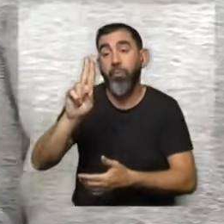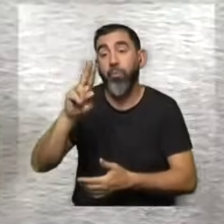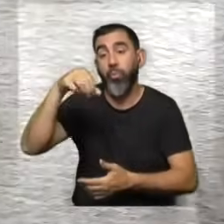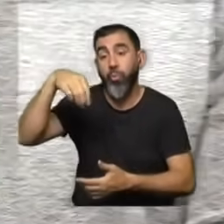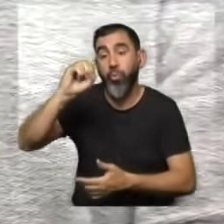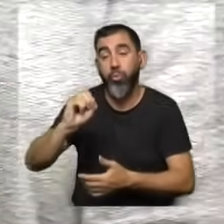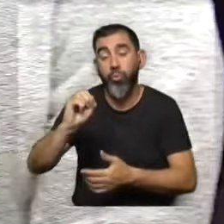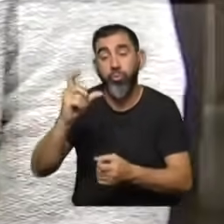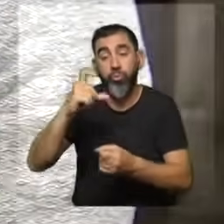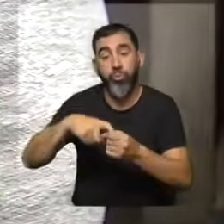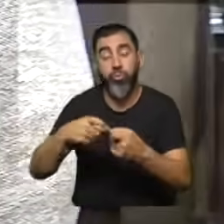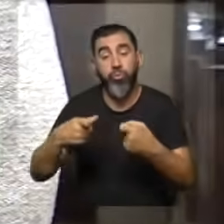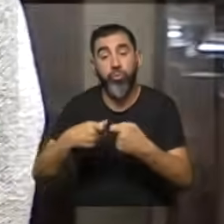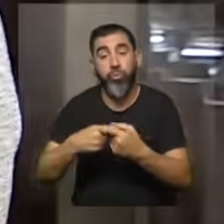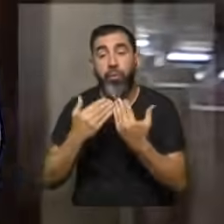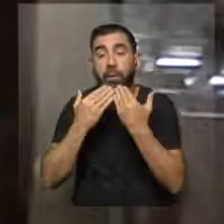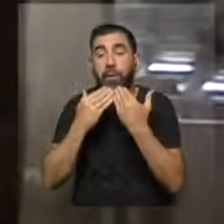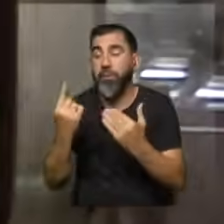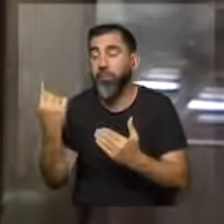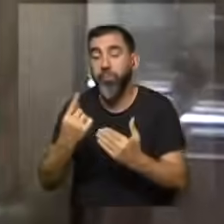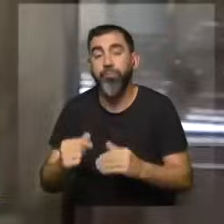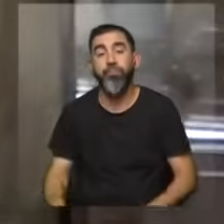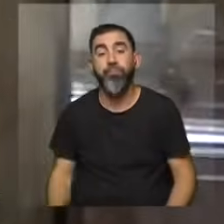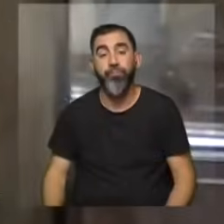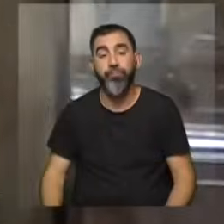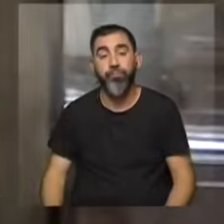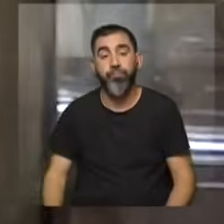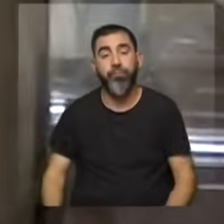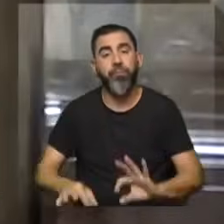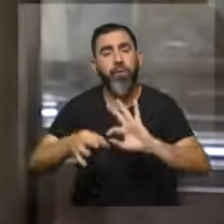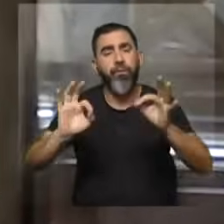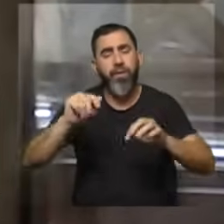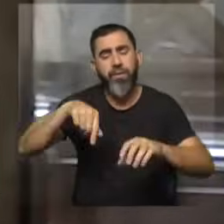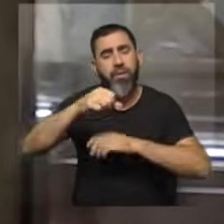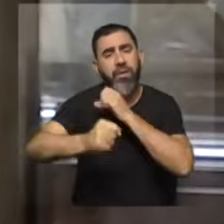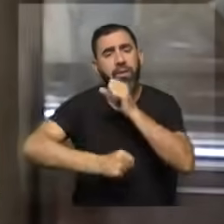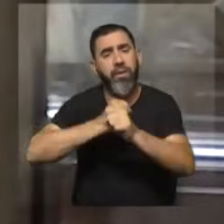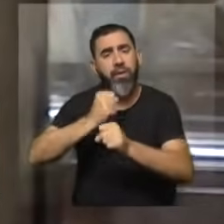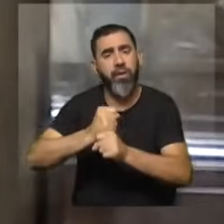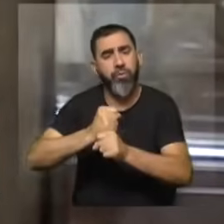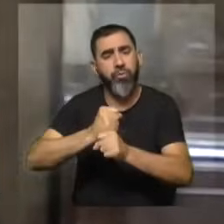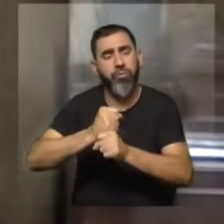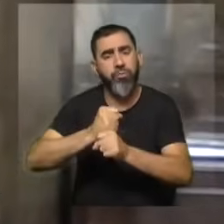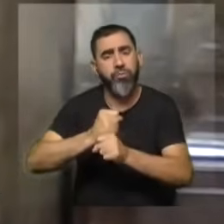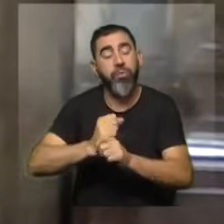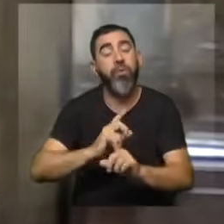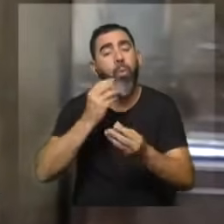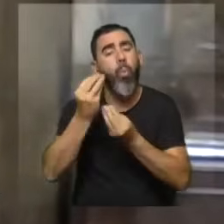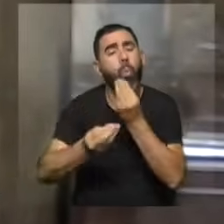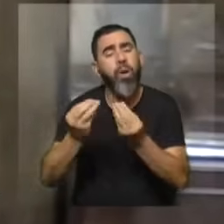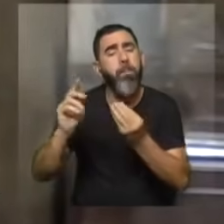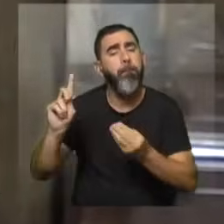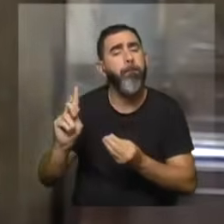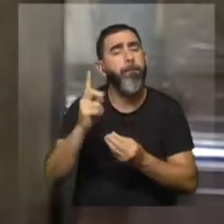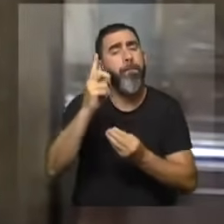asociación Bruno ante todo gracias por estos minutos bueno conocer primero el lema de este año del día y cuáles son las